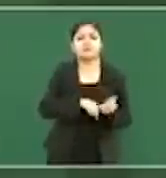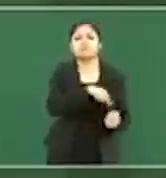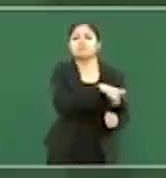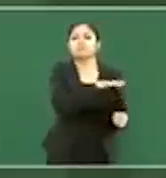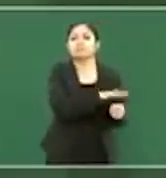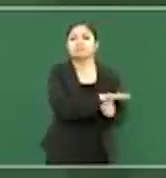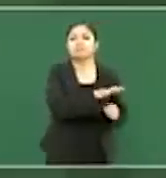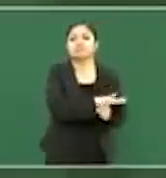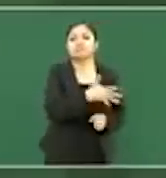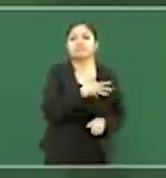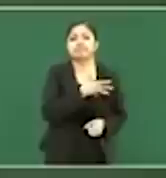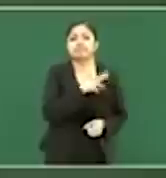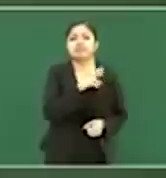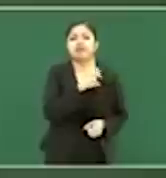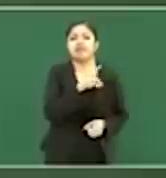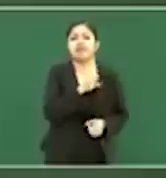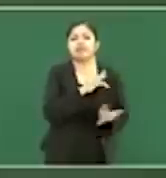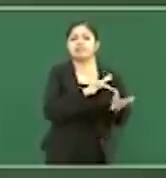sociales